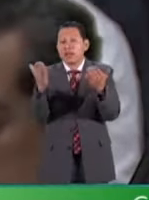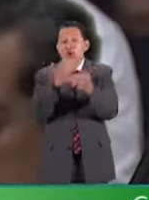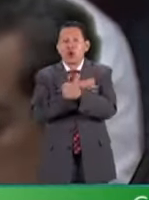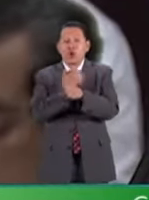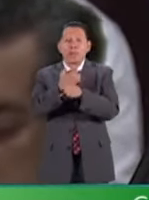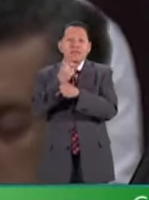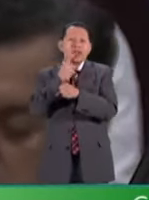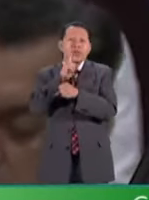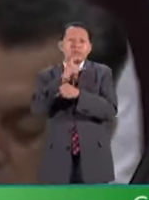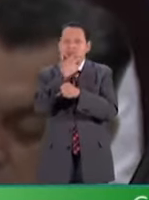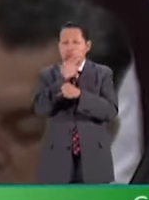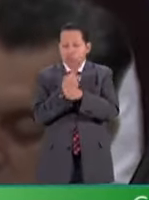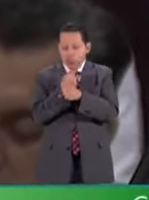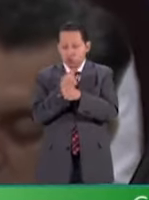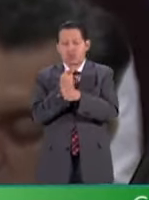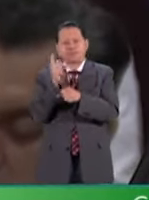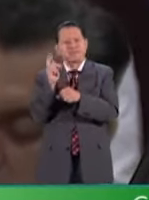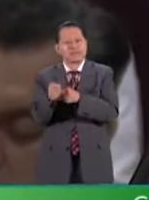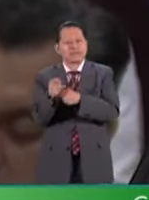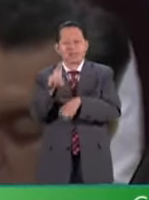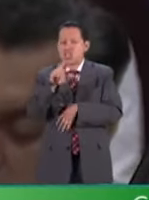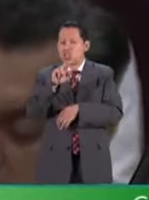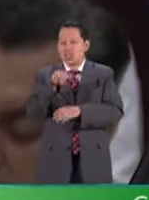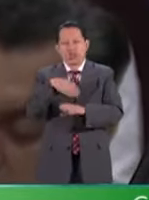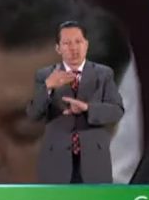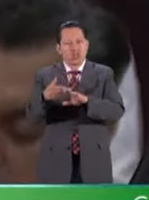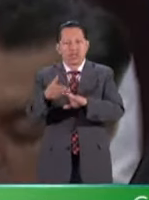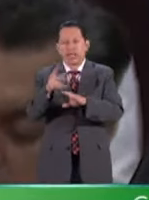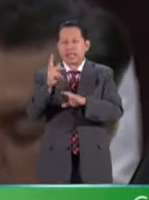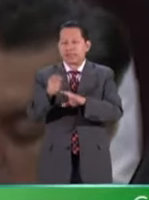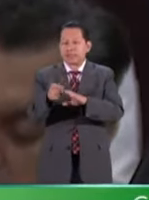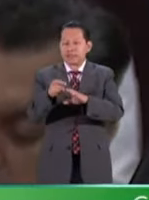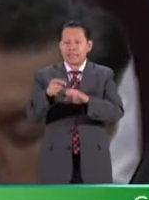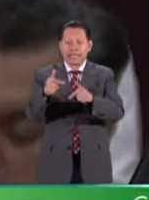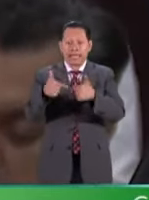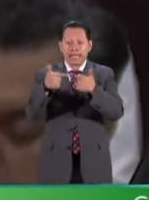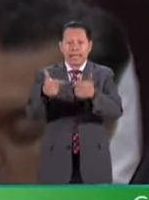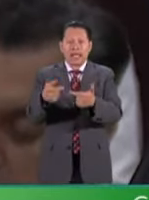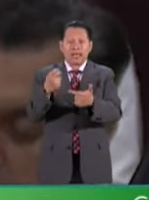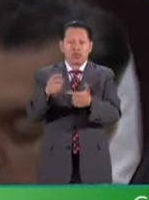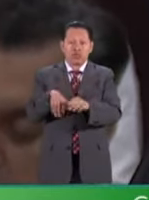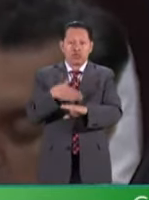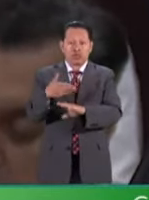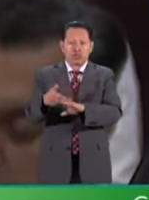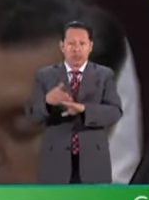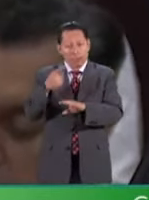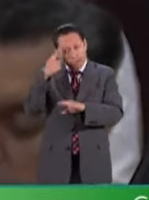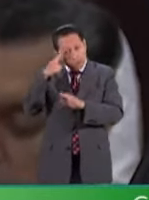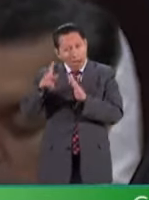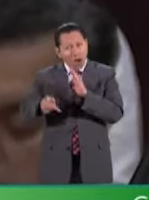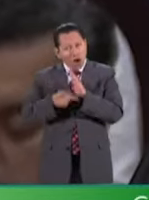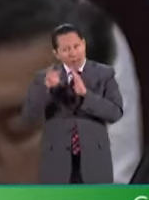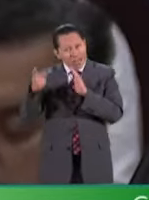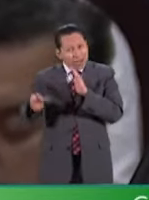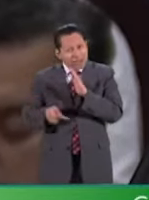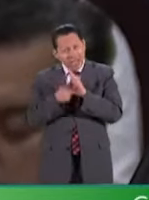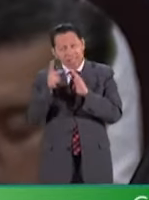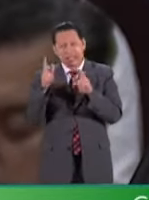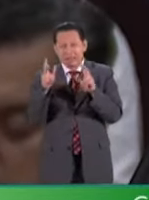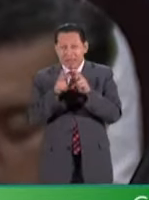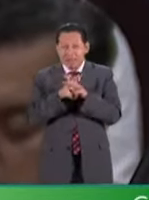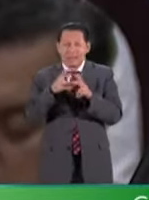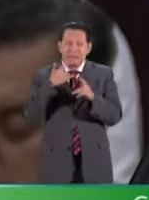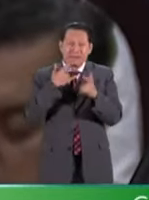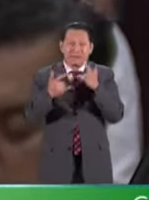diputados y diputadas no condenemos a una generación a que libre de nuevo las batallas que